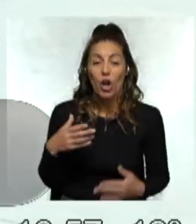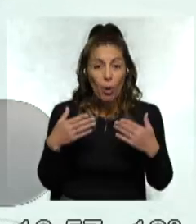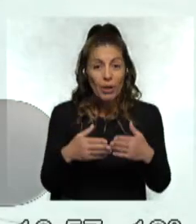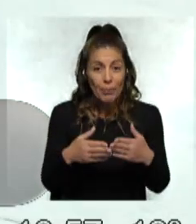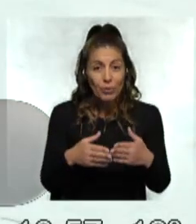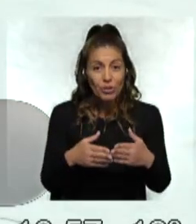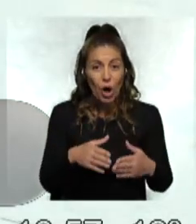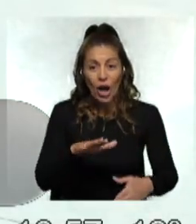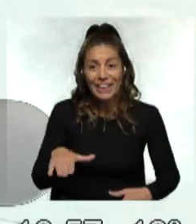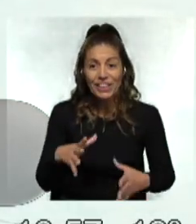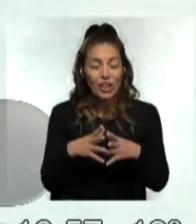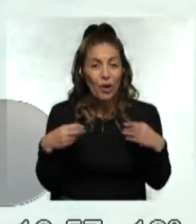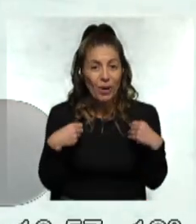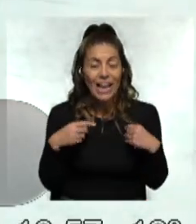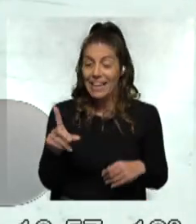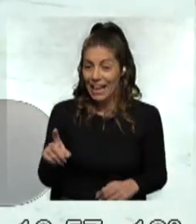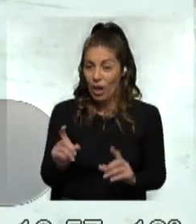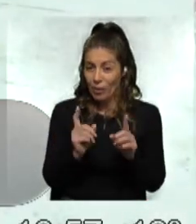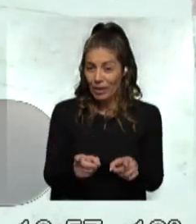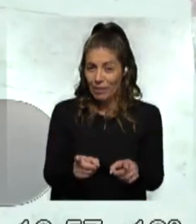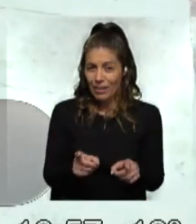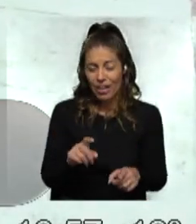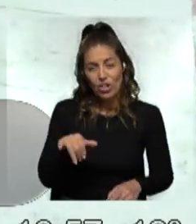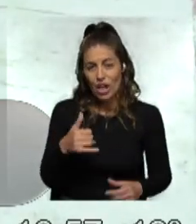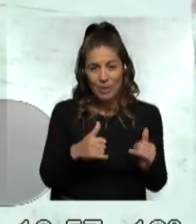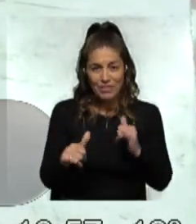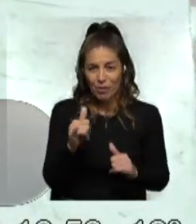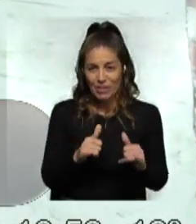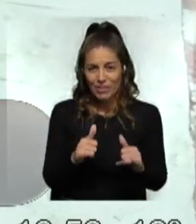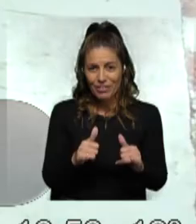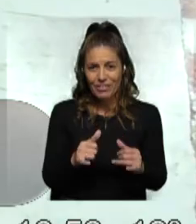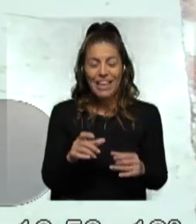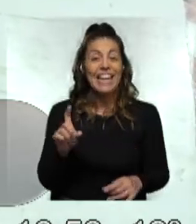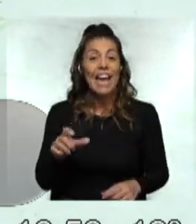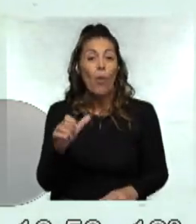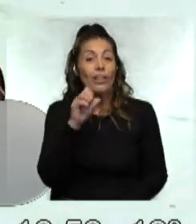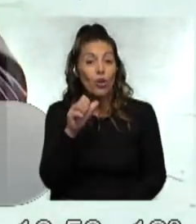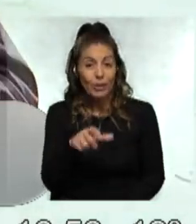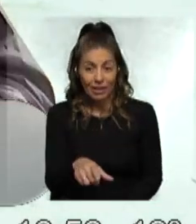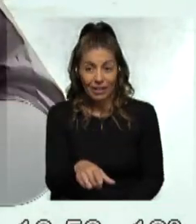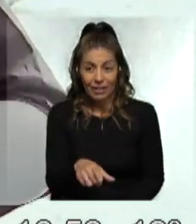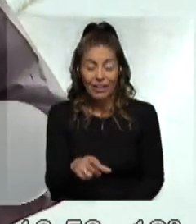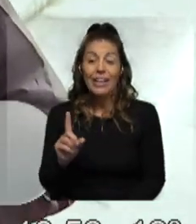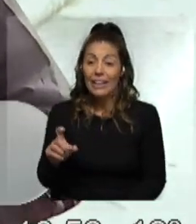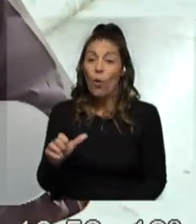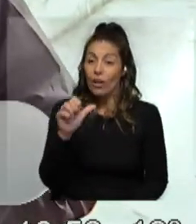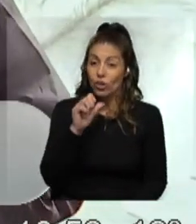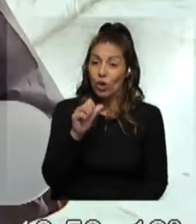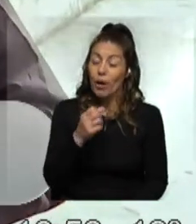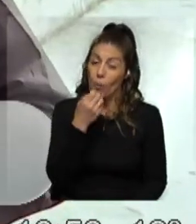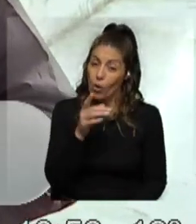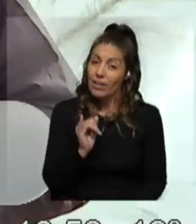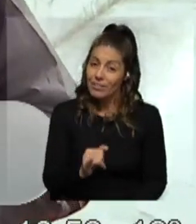escuela. Exacto. ¿Y la del agua se la haría también o no? Ya tenemos más información sobre eso. ¿Y qué agua toma? Ah, ¿qué agua toma? Es buena la que